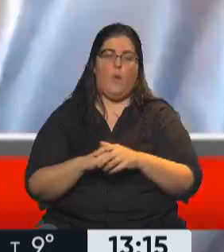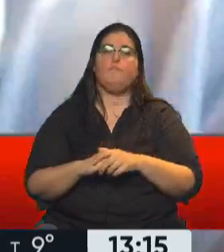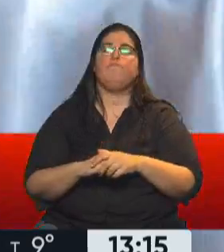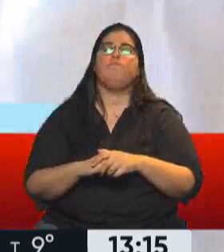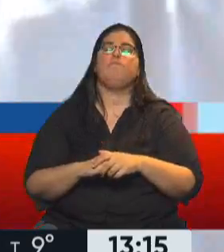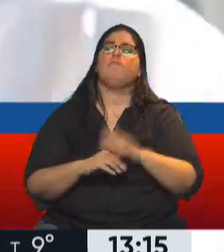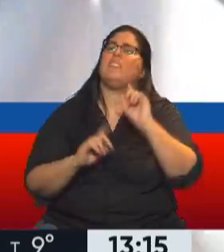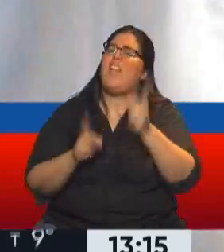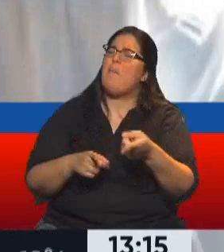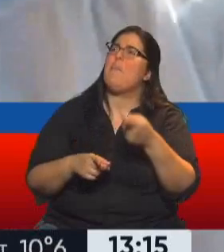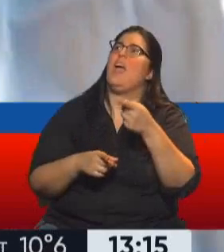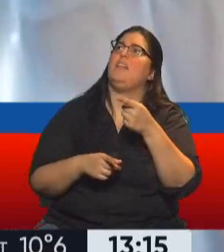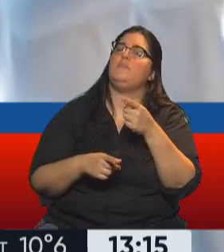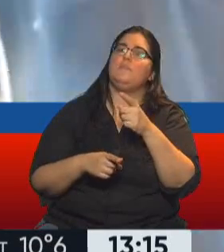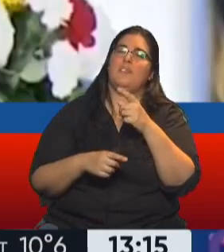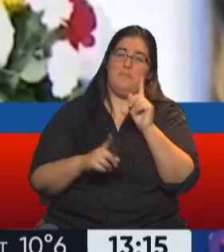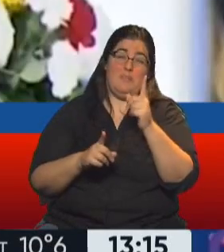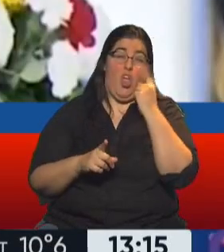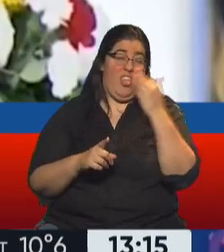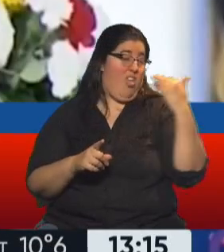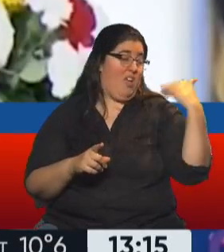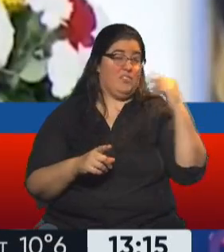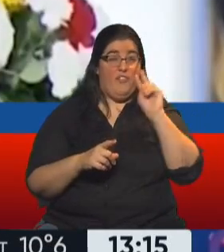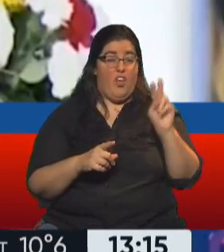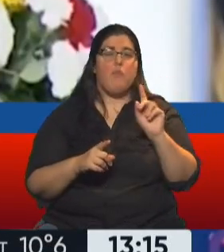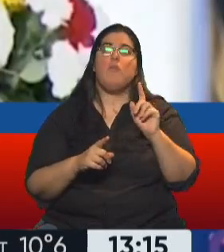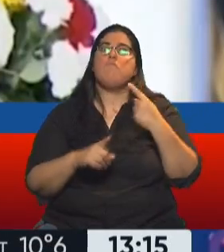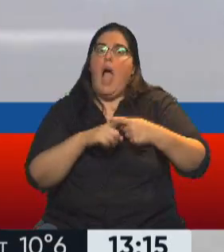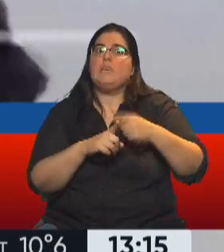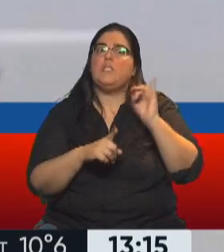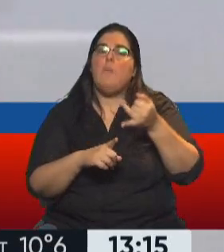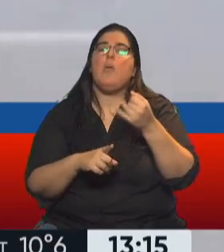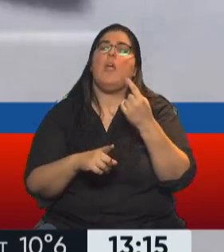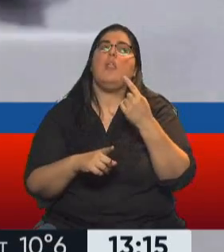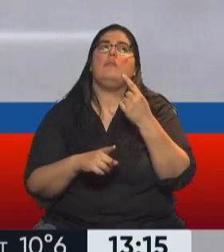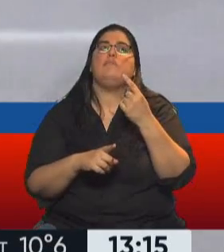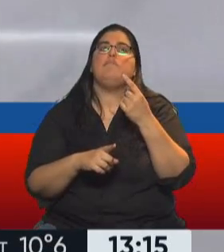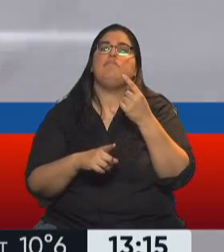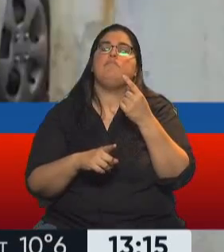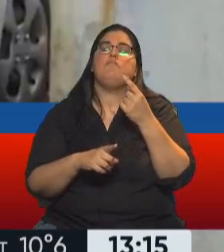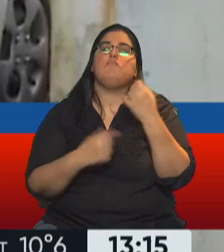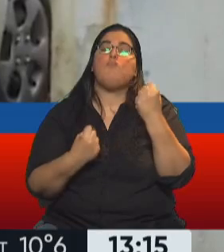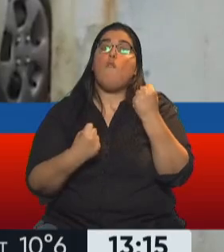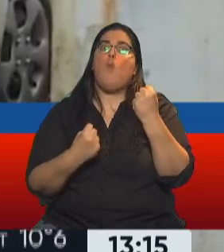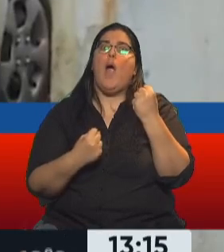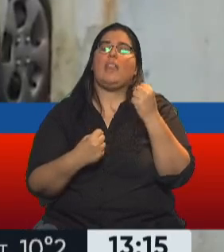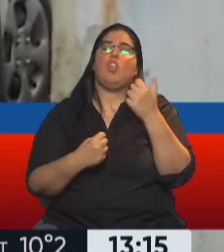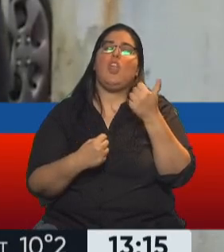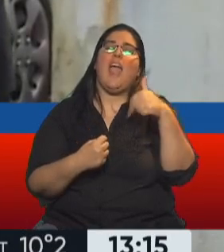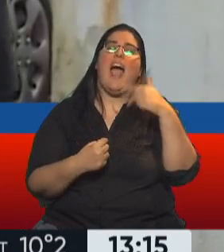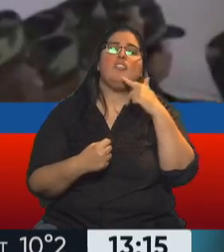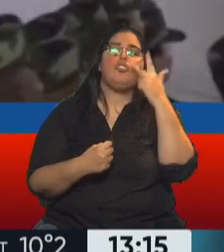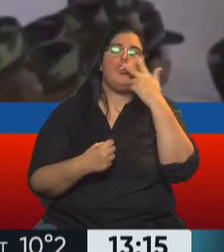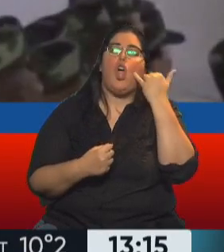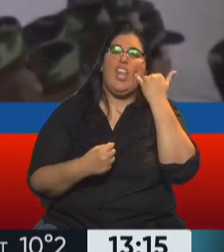además lo que hemos visto en los últimos días, un pronunciamiento muy fuerte de Anthony Blinken,